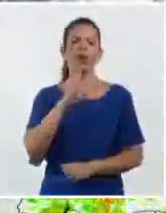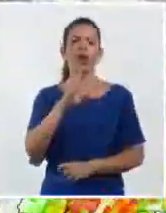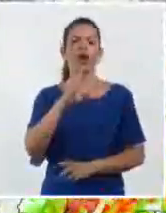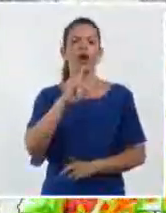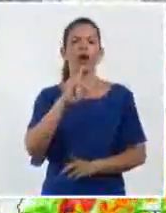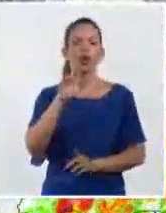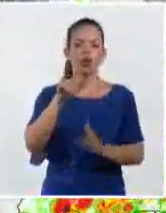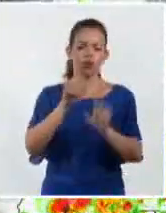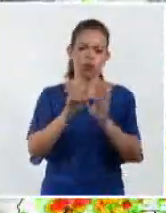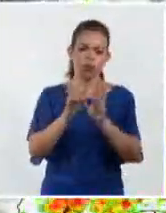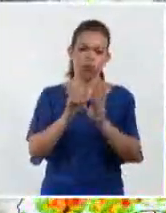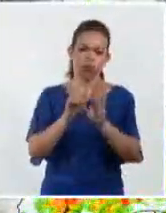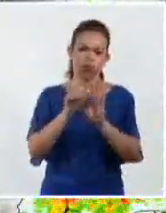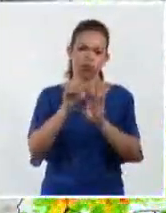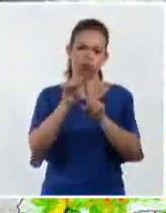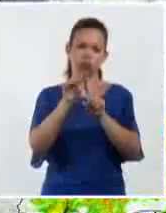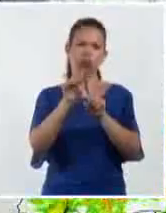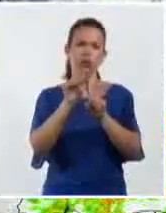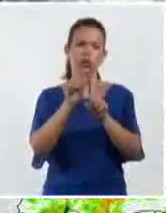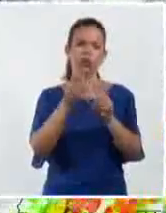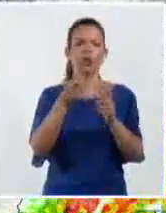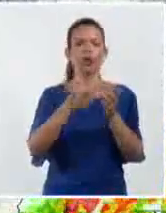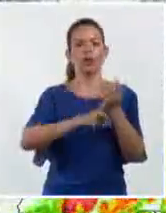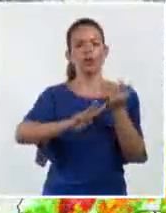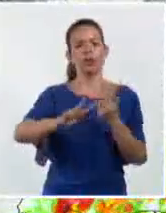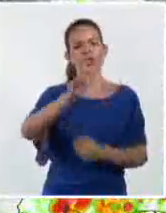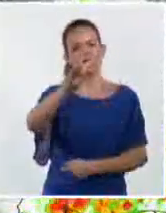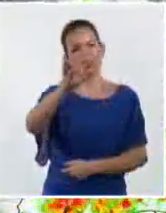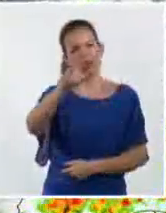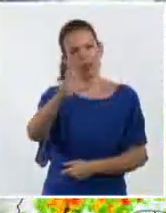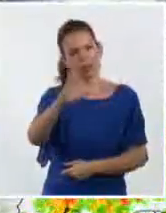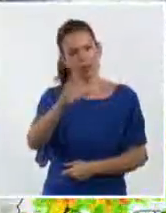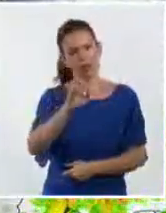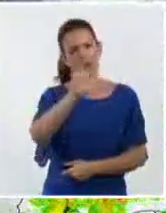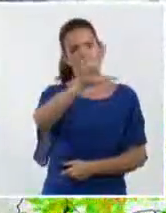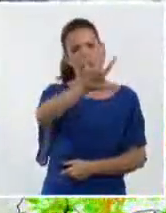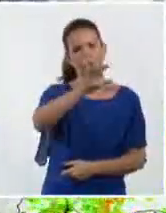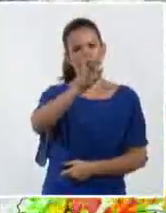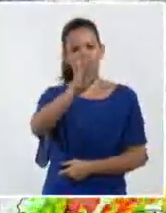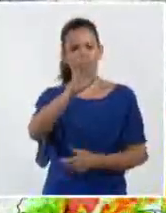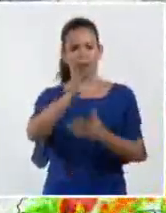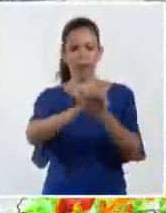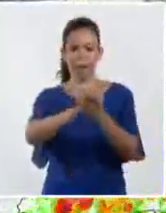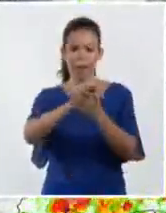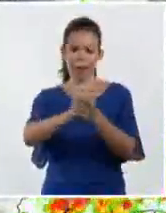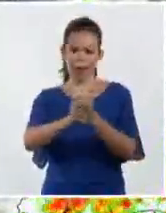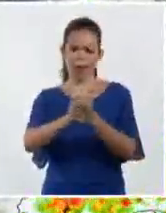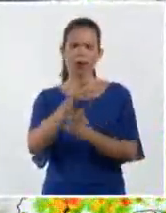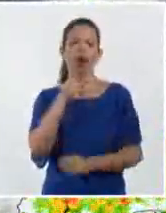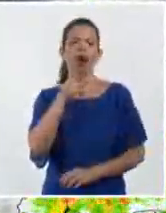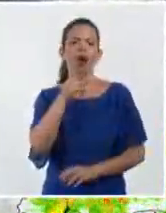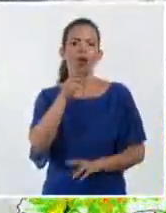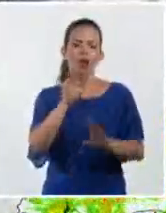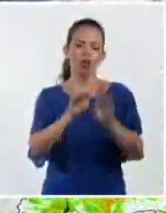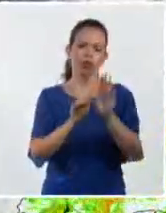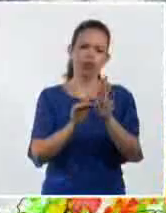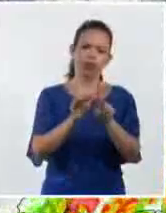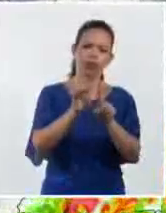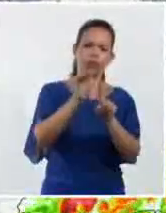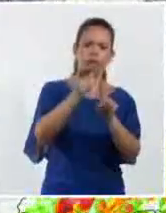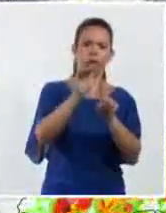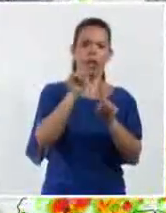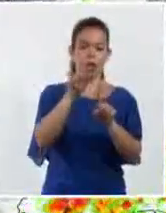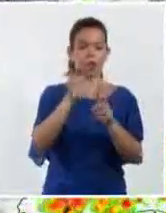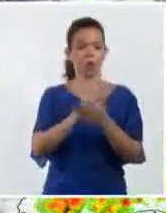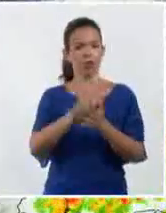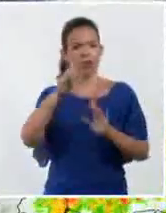estaciones meteorológicas en Yabú, en la provincia de Villa Clara, con 57 milímetros de precipitaciones, e Indio Tuey, en la provincia de